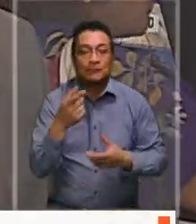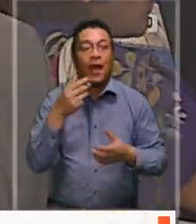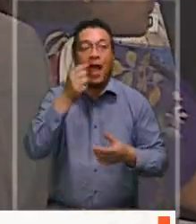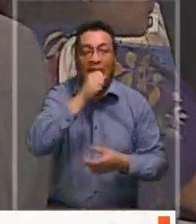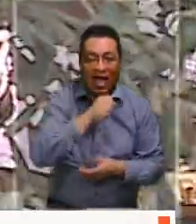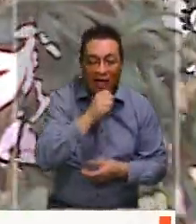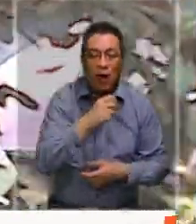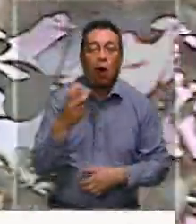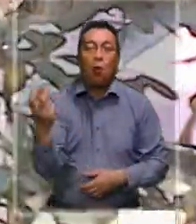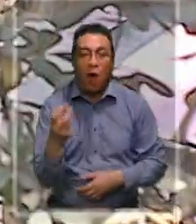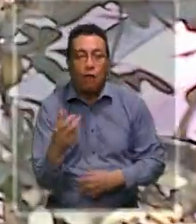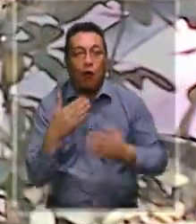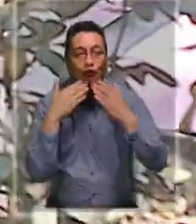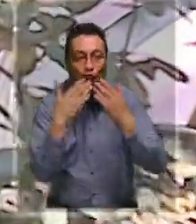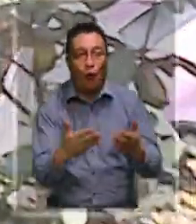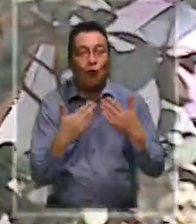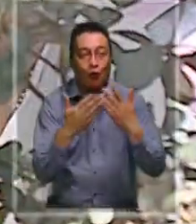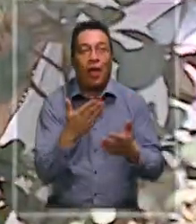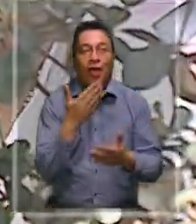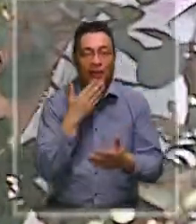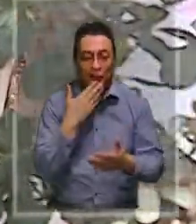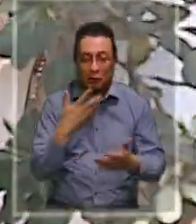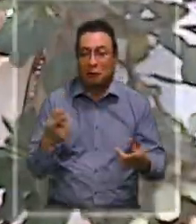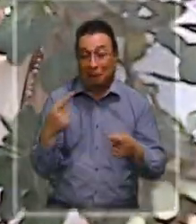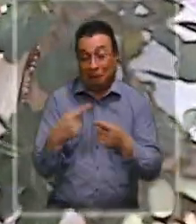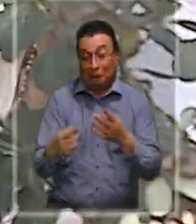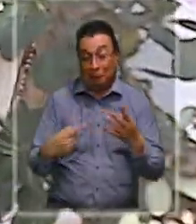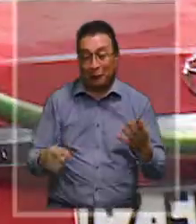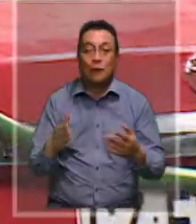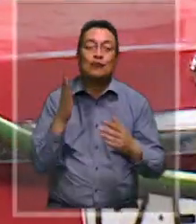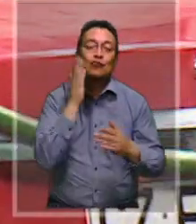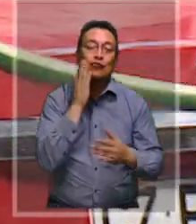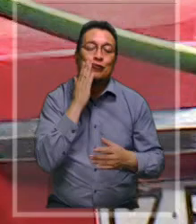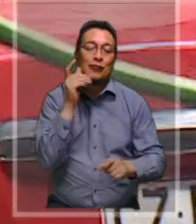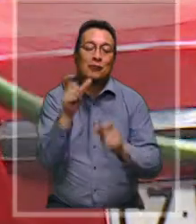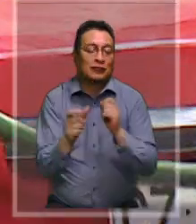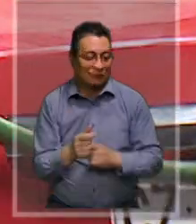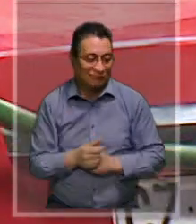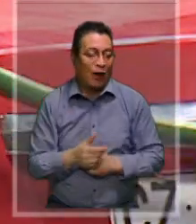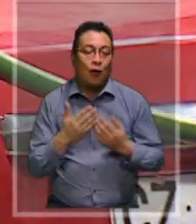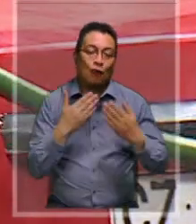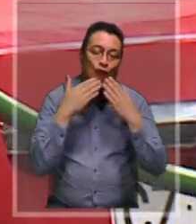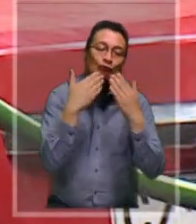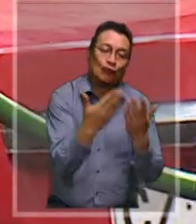hasta huevos han recibido quienes entregan un servicio. Es el cariño de la gente traducido en una